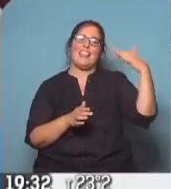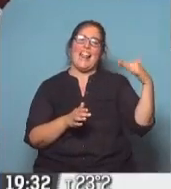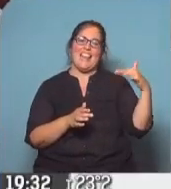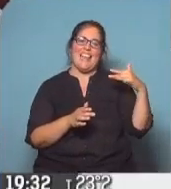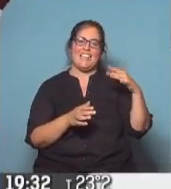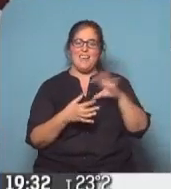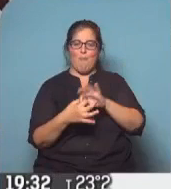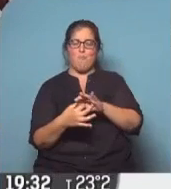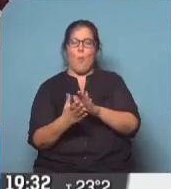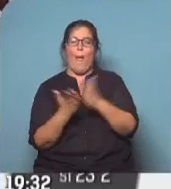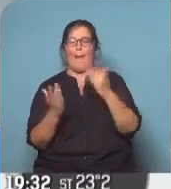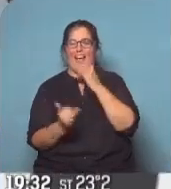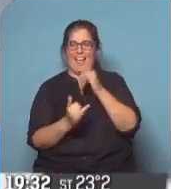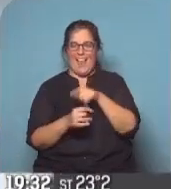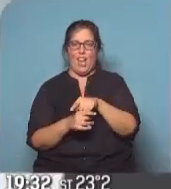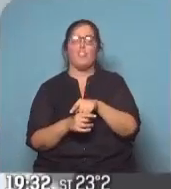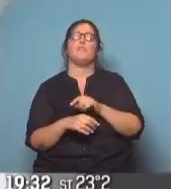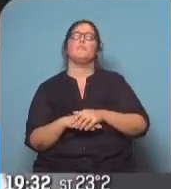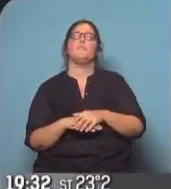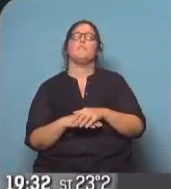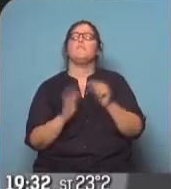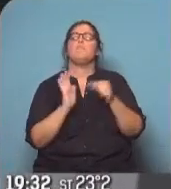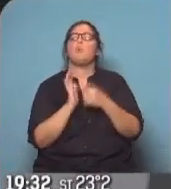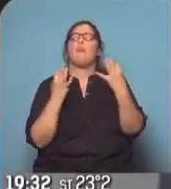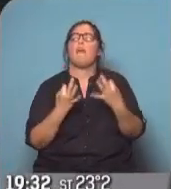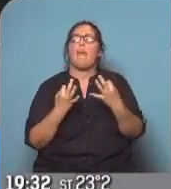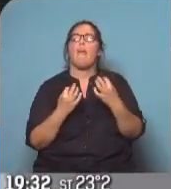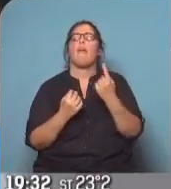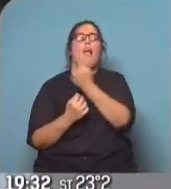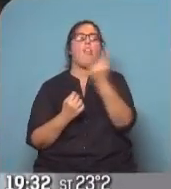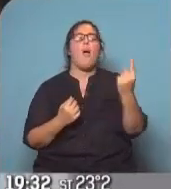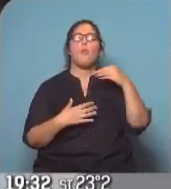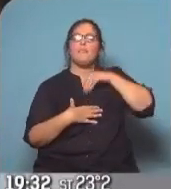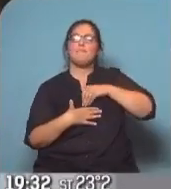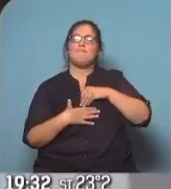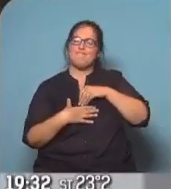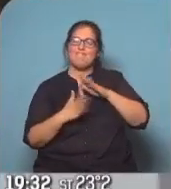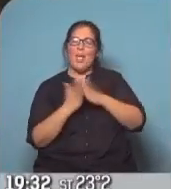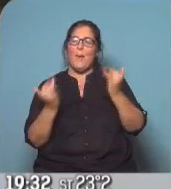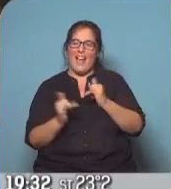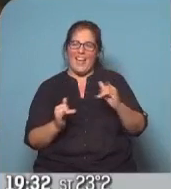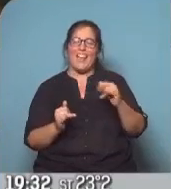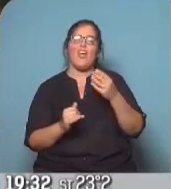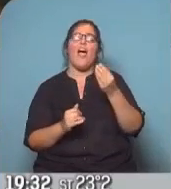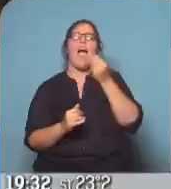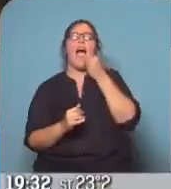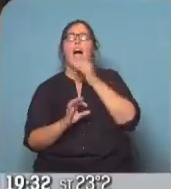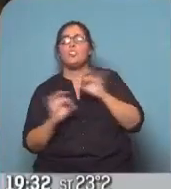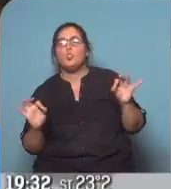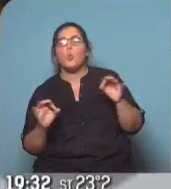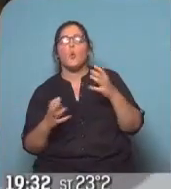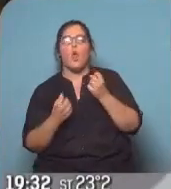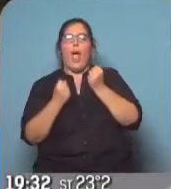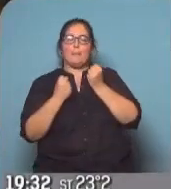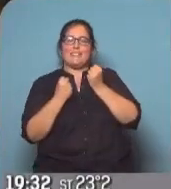evangelio la clave digamos es vivir el evangelio cada uno y estos invitar ya huele a yúnes la abstinencia sea de